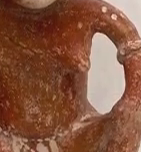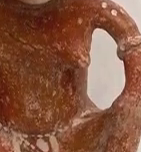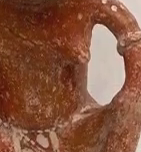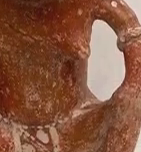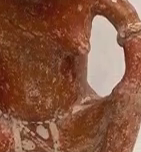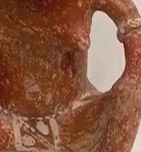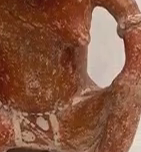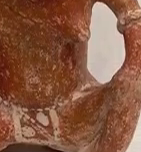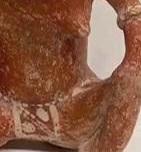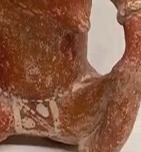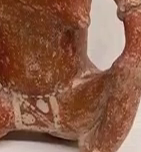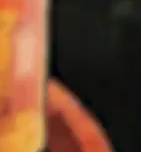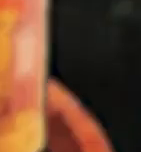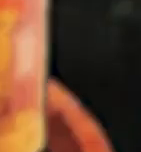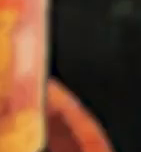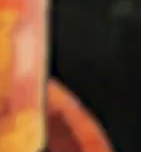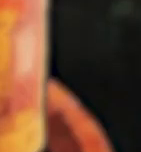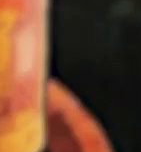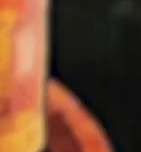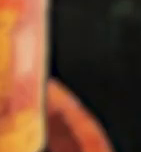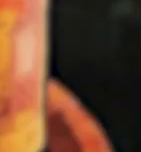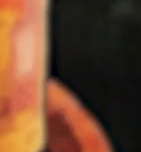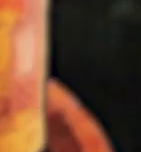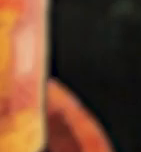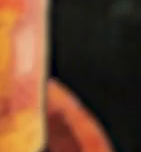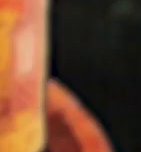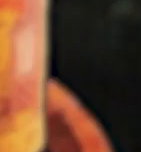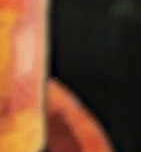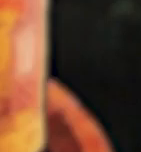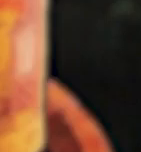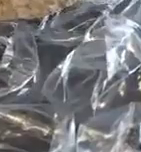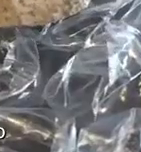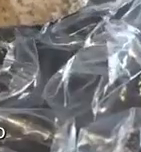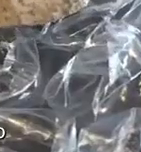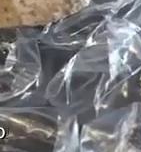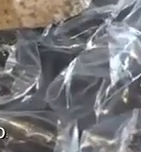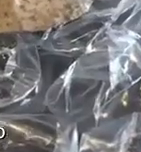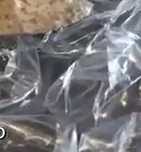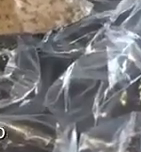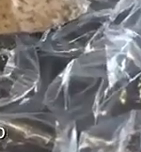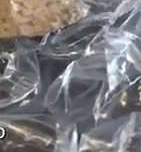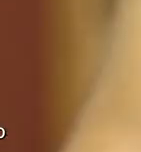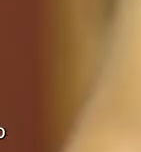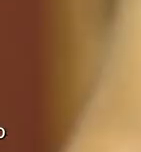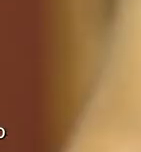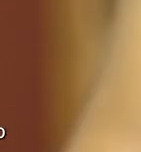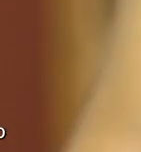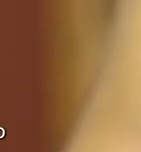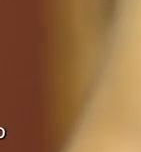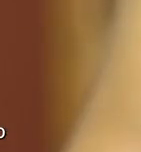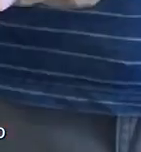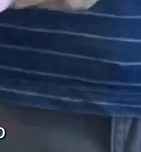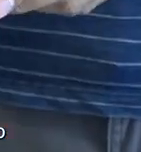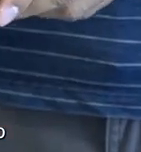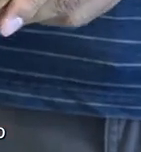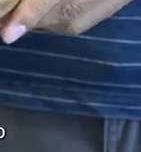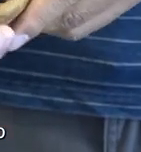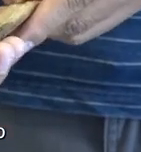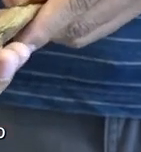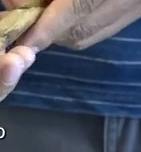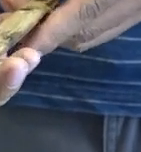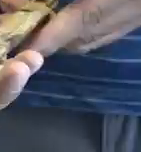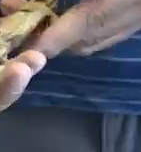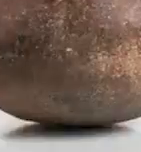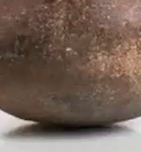sido extraídas en los años 50 para una campaña publicitaria. Les hacemos el mayor reconocimiento y les damos